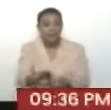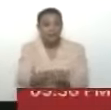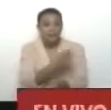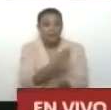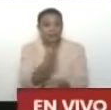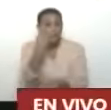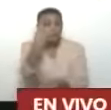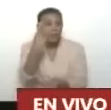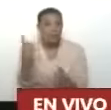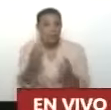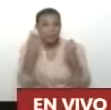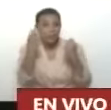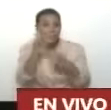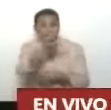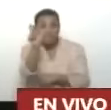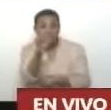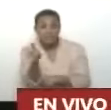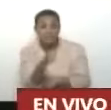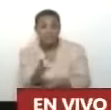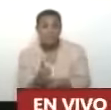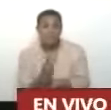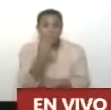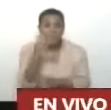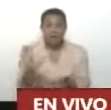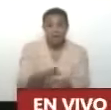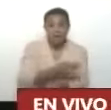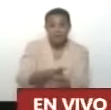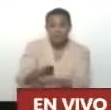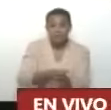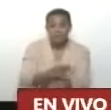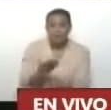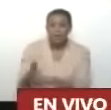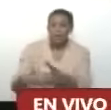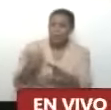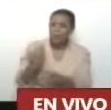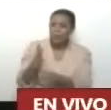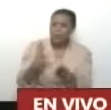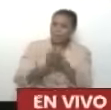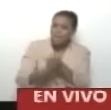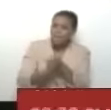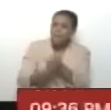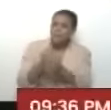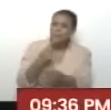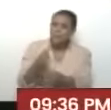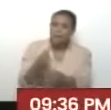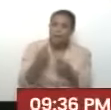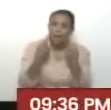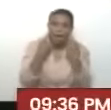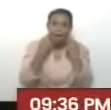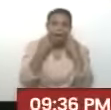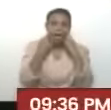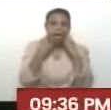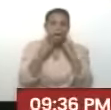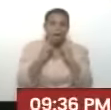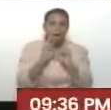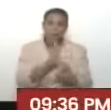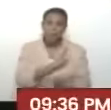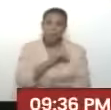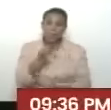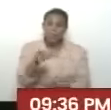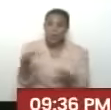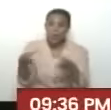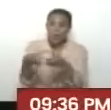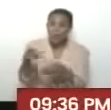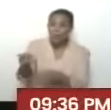día, me la mandó Jorge Rodríguez, amigo Azok. Y cuando yo la escuché, se me salieron las lágrimas. Era la canción de ustedes.